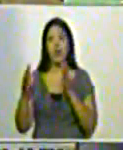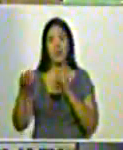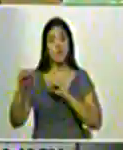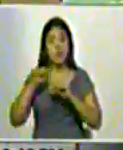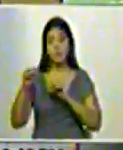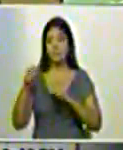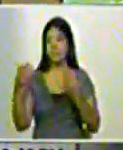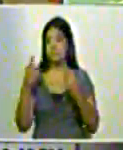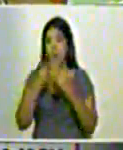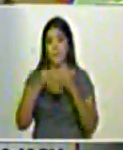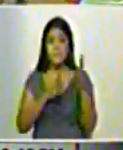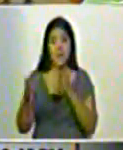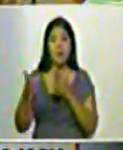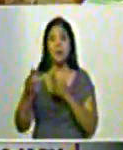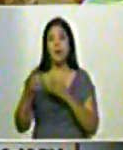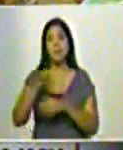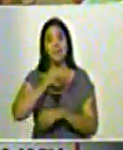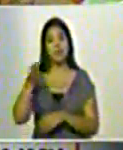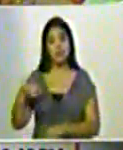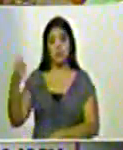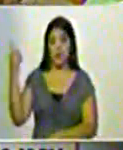y logística para el día de. Nosotros ayer